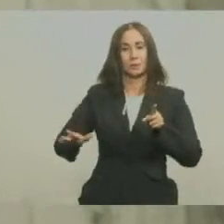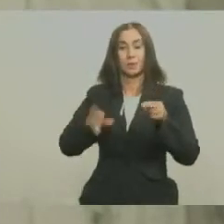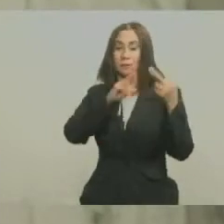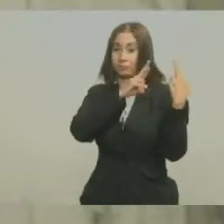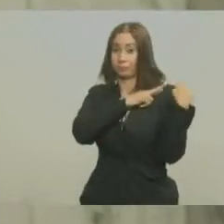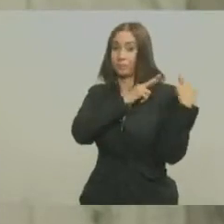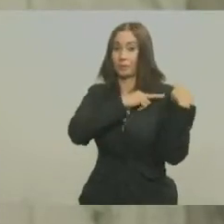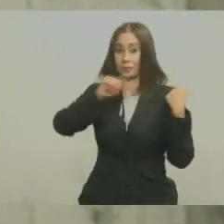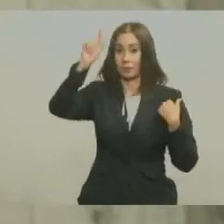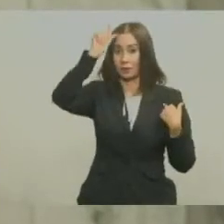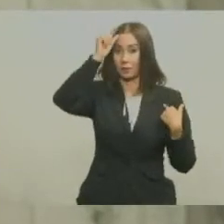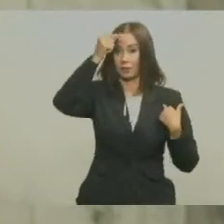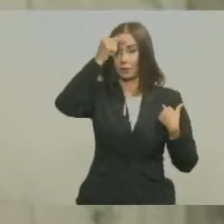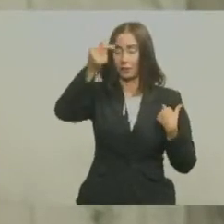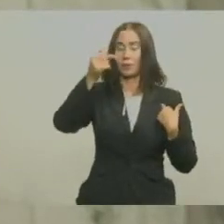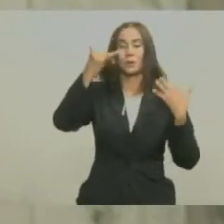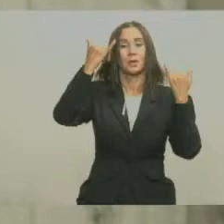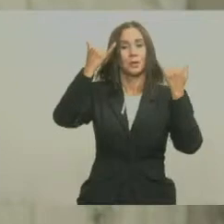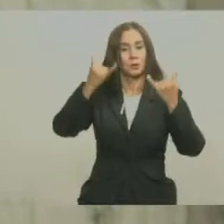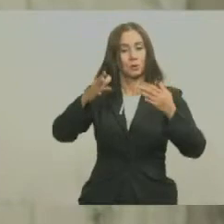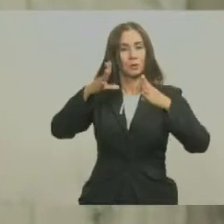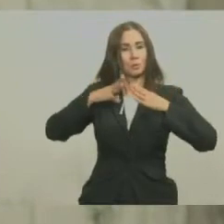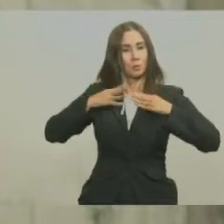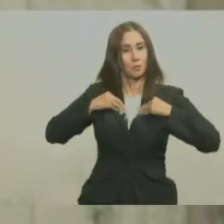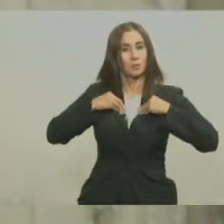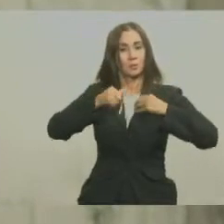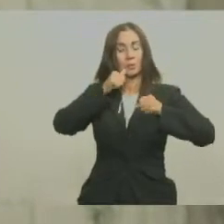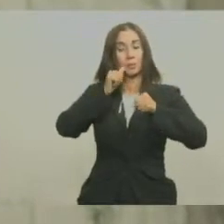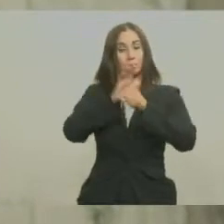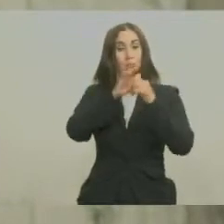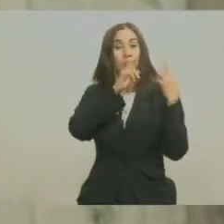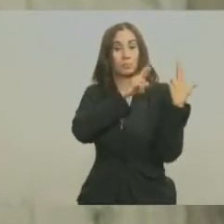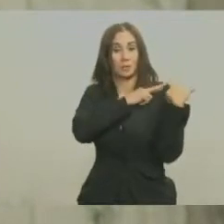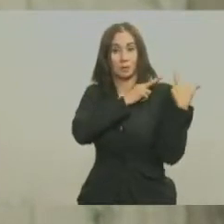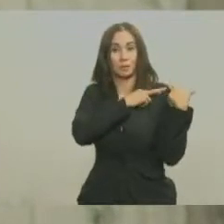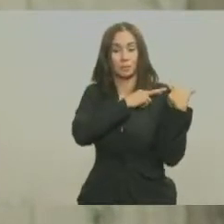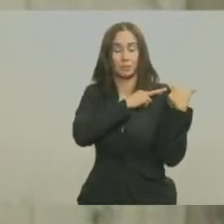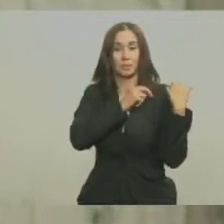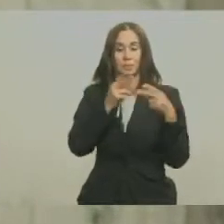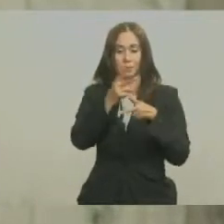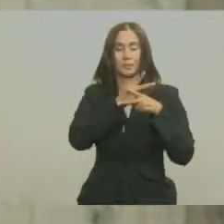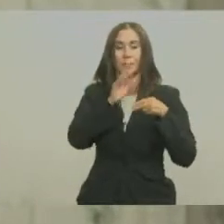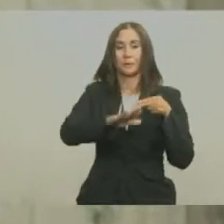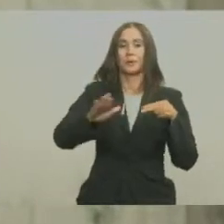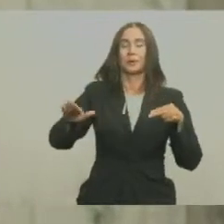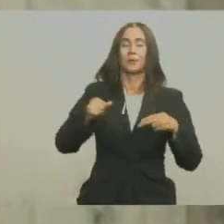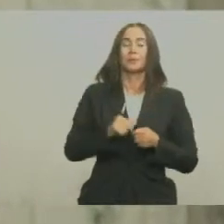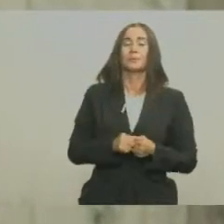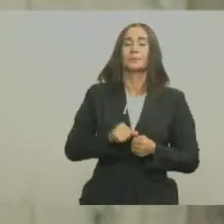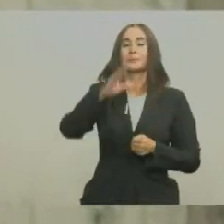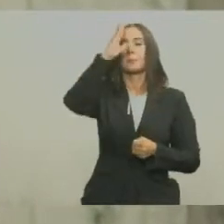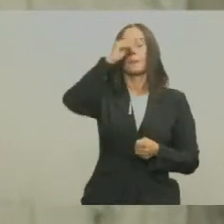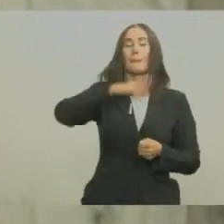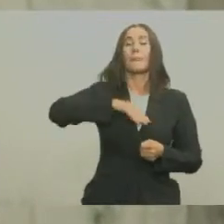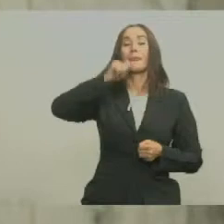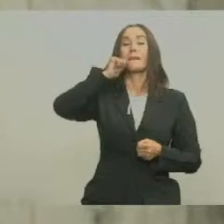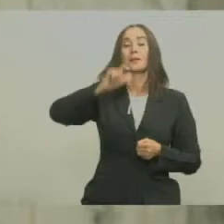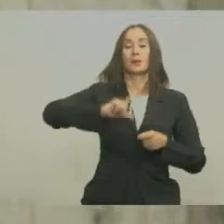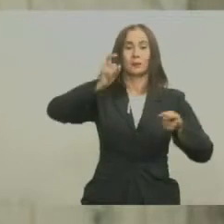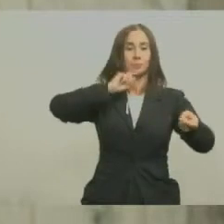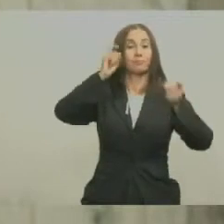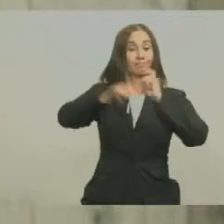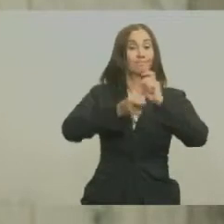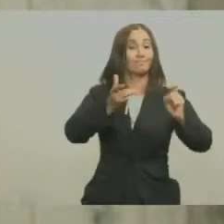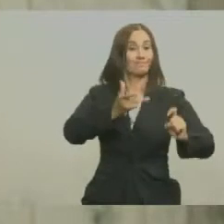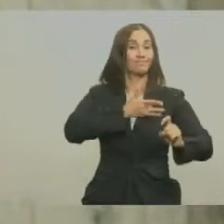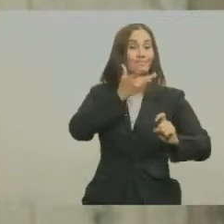del Estado Dominicano y hoy debemos asumir una postura responsable ante ellos. Señoras y señores, el cambio se